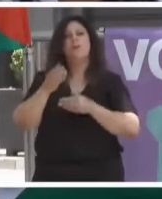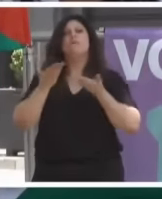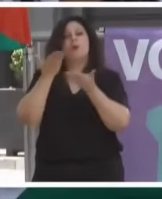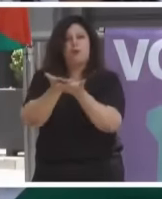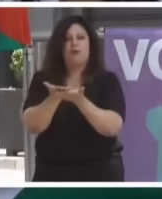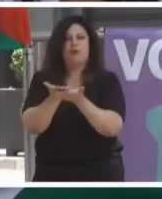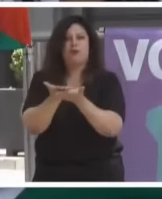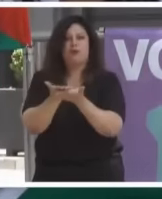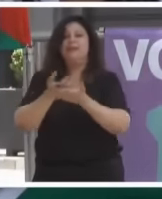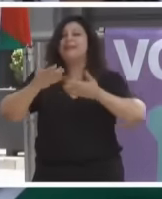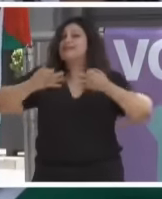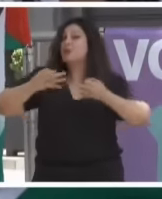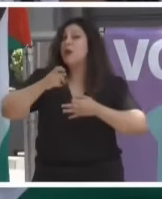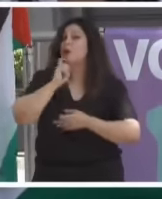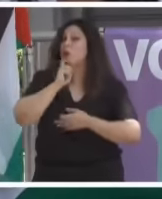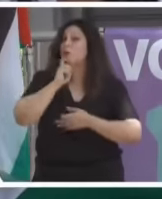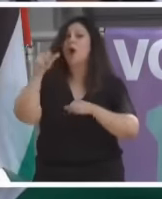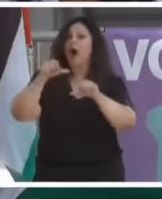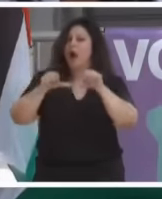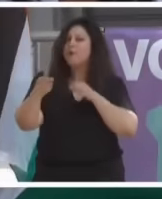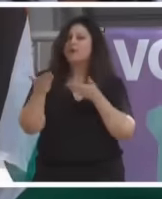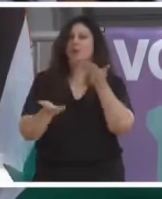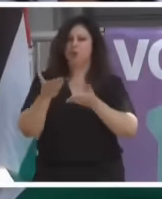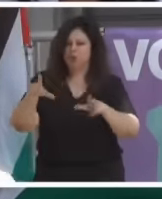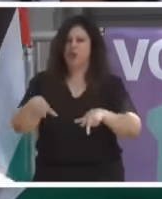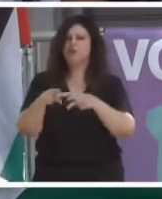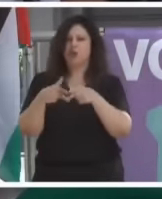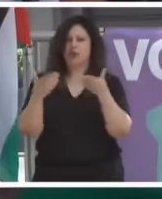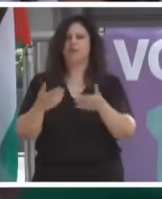seguridad desde la justicia social.